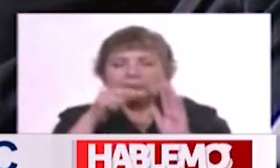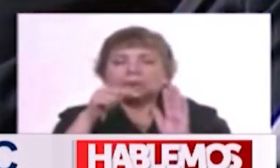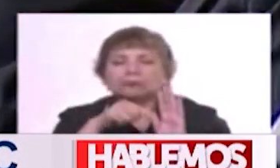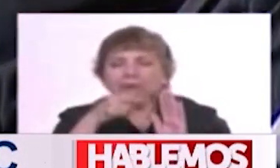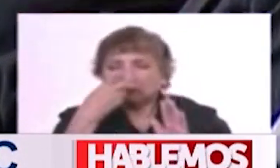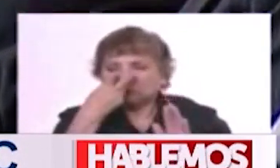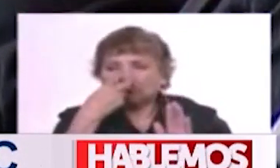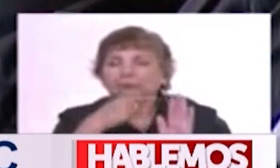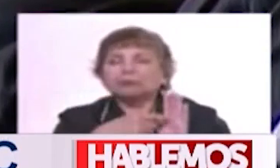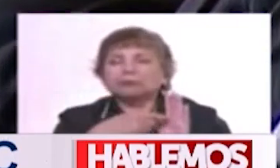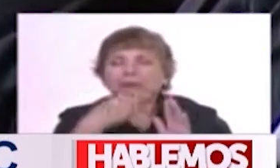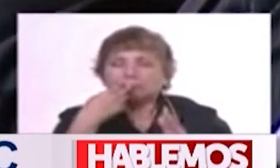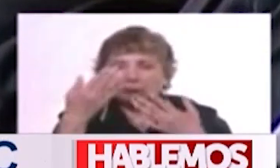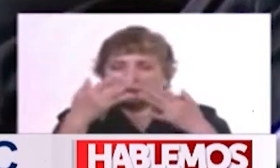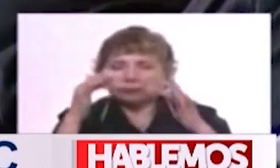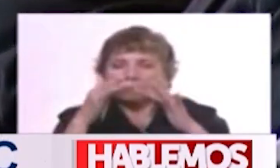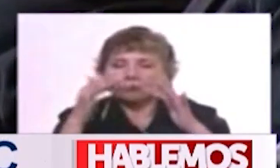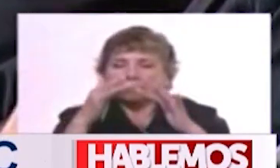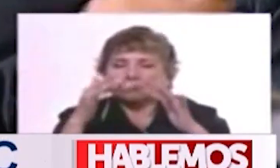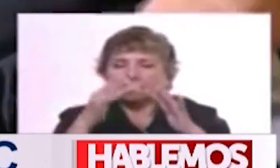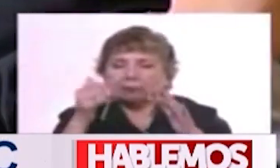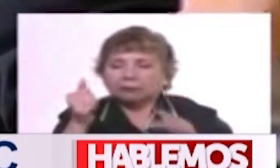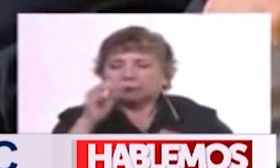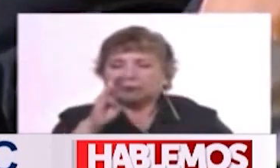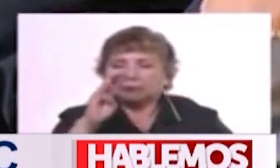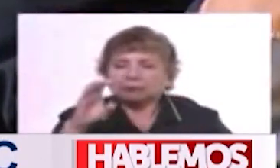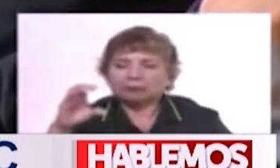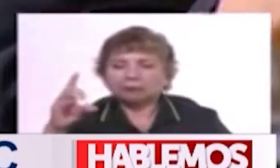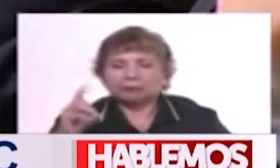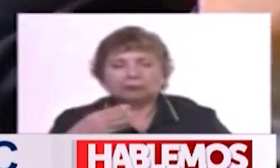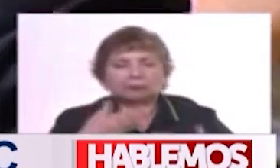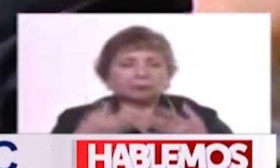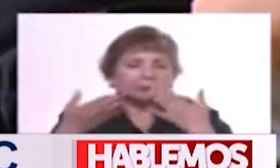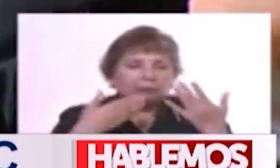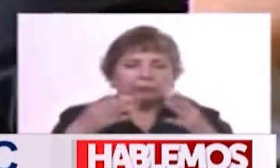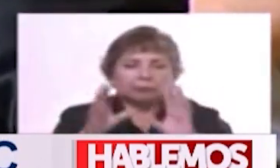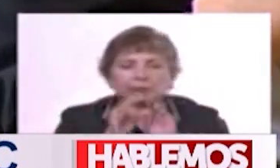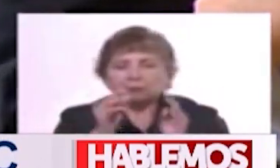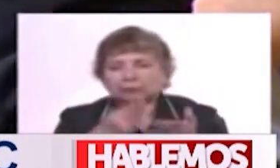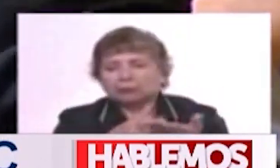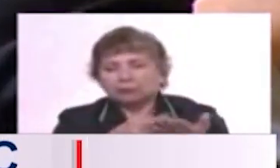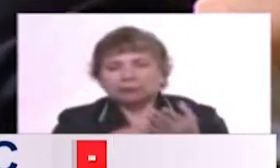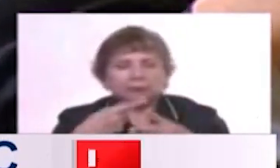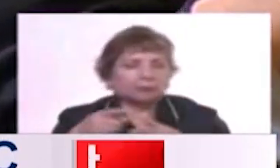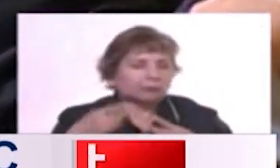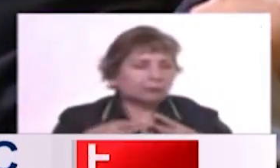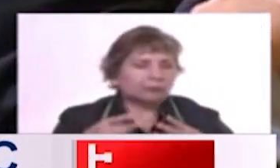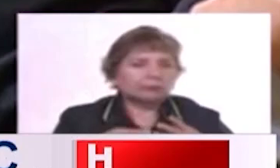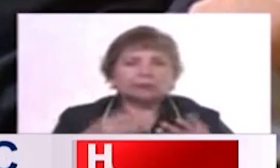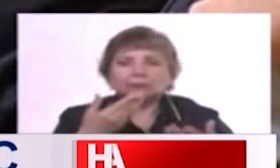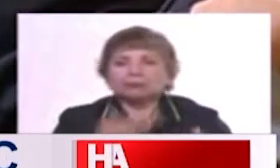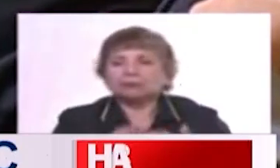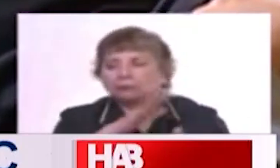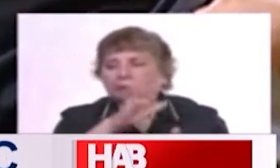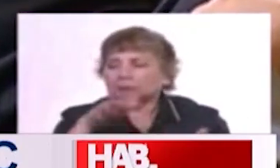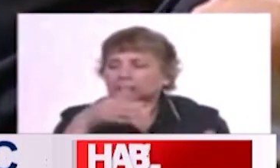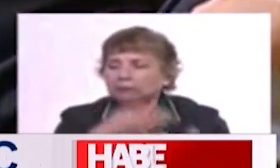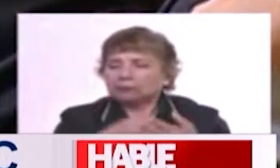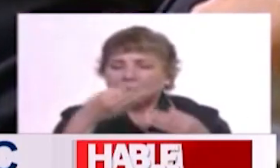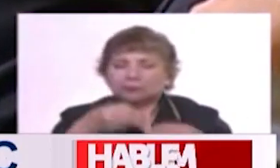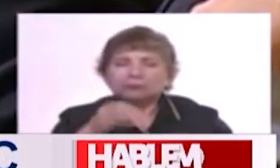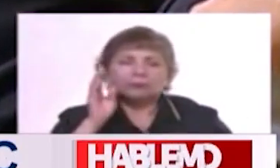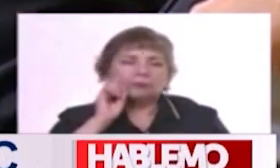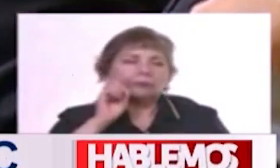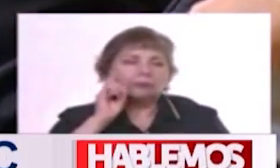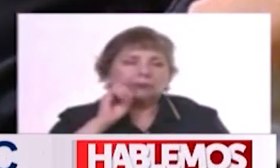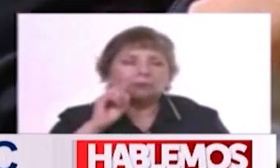se conozca si hubo o no coordinación por su parte en el marco del discurso de que en el que Pedro